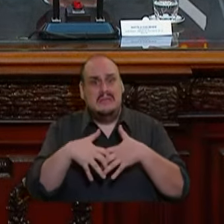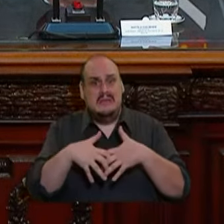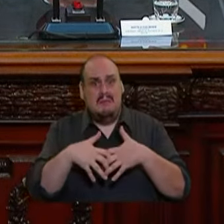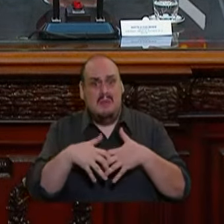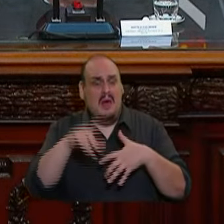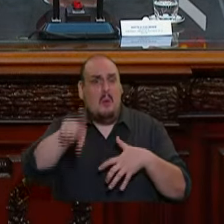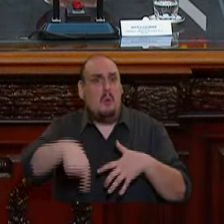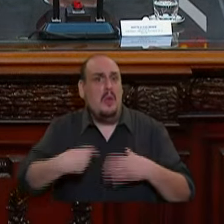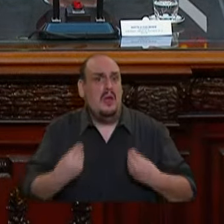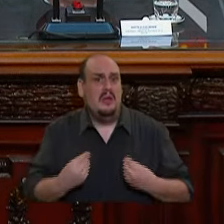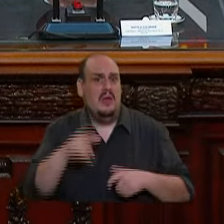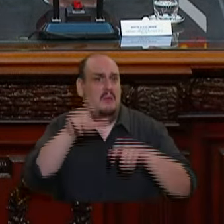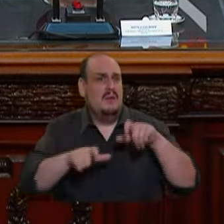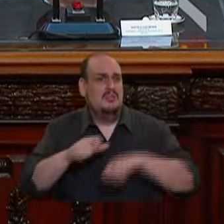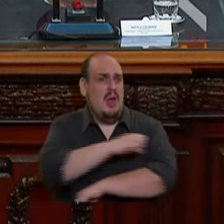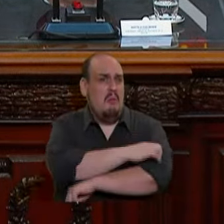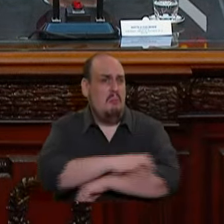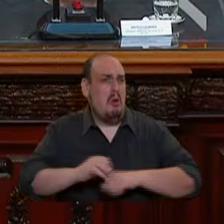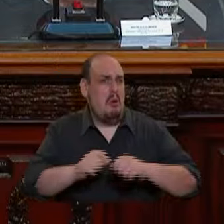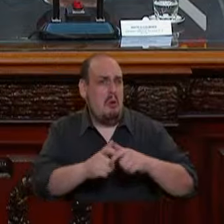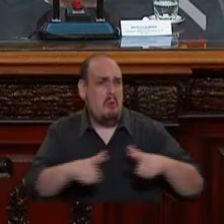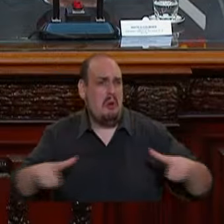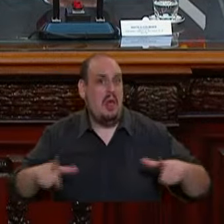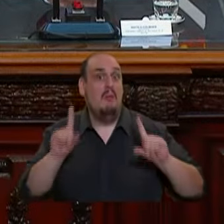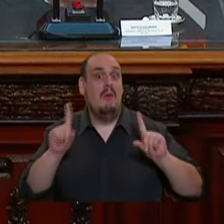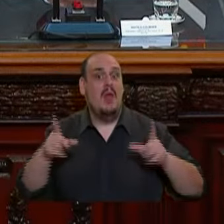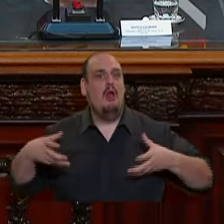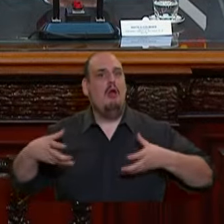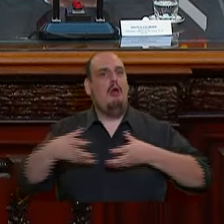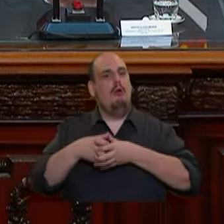y a costa de ellos produce una casta privilegiada